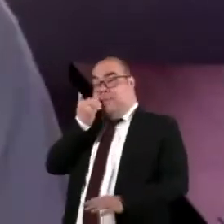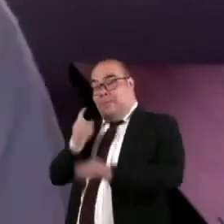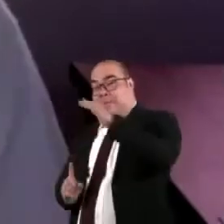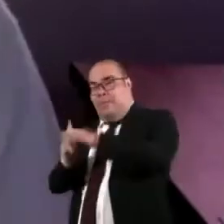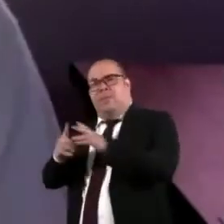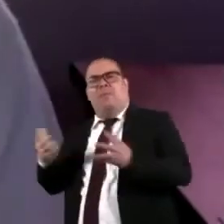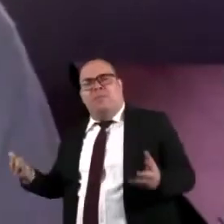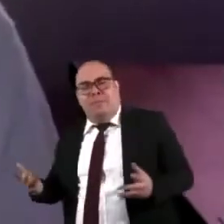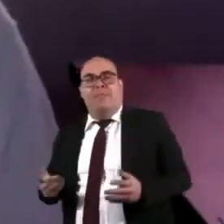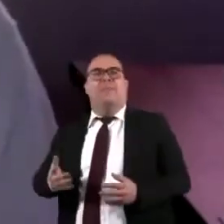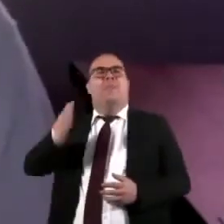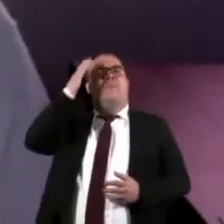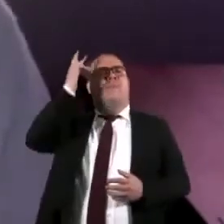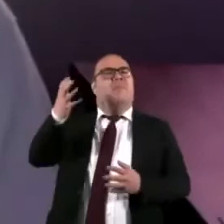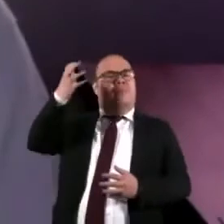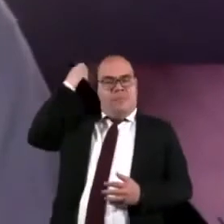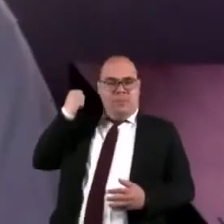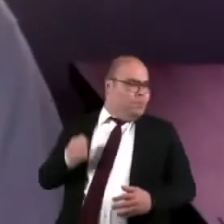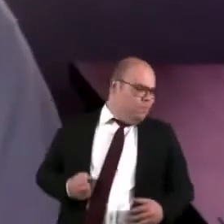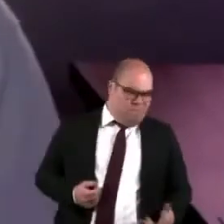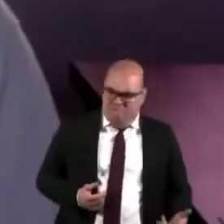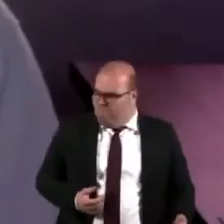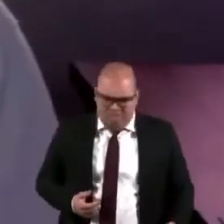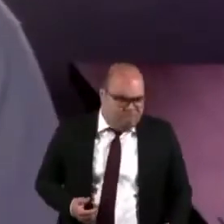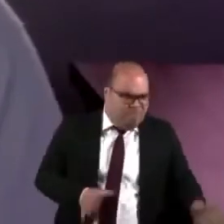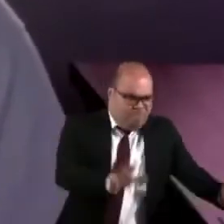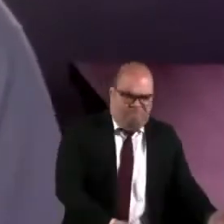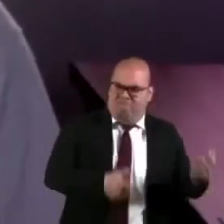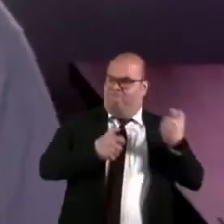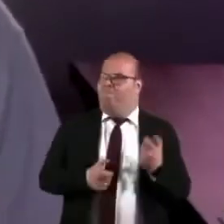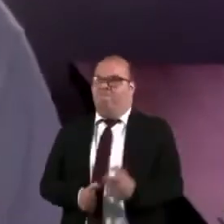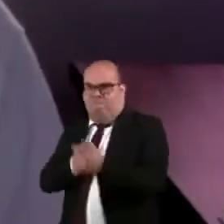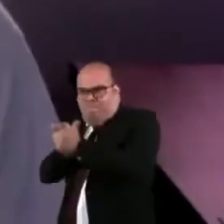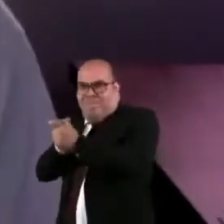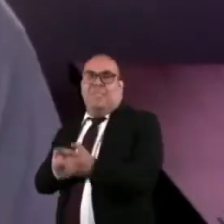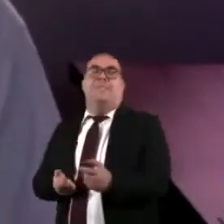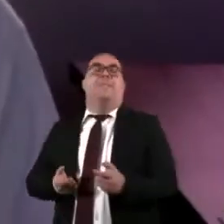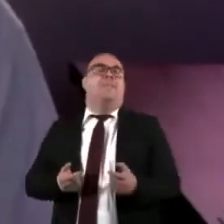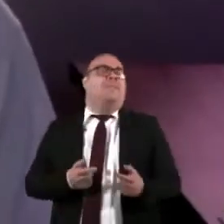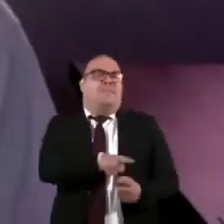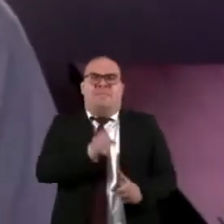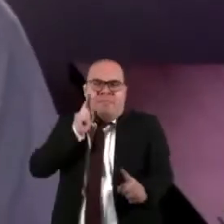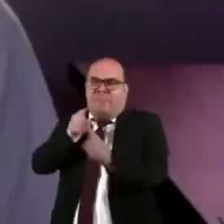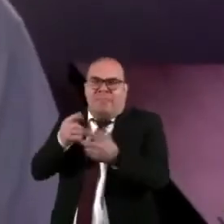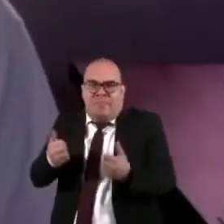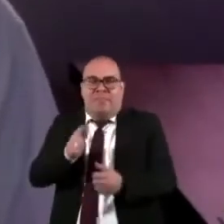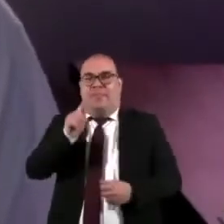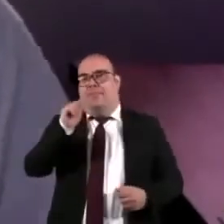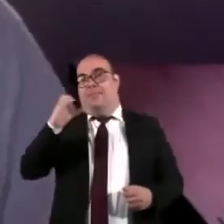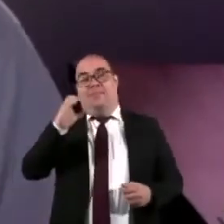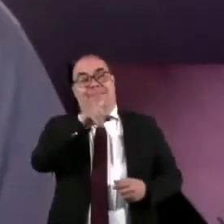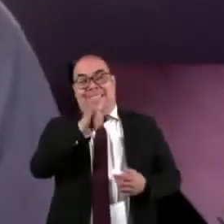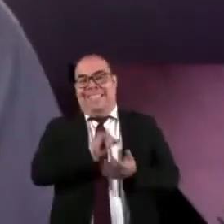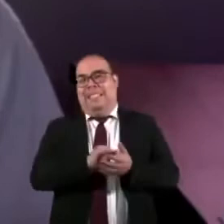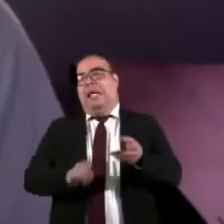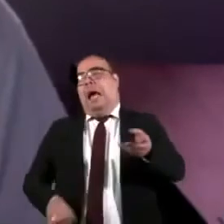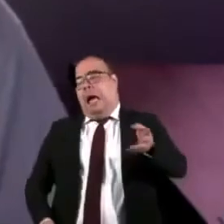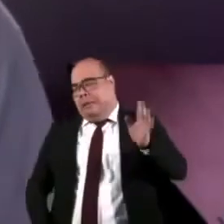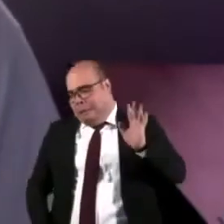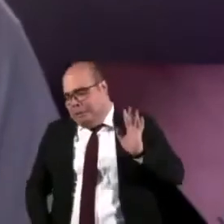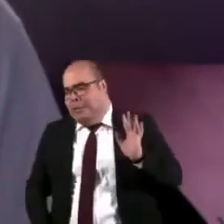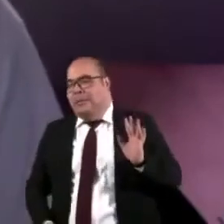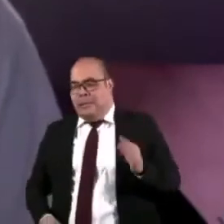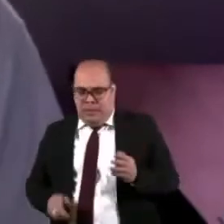qué se alzaron en armas y su propósito, y cuál era su propósito. Esos elementos pues se van